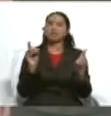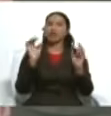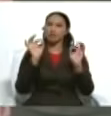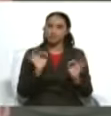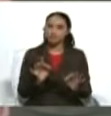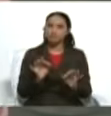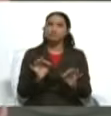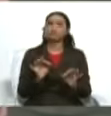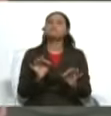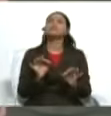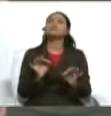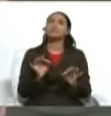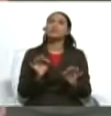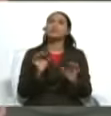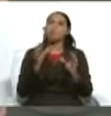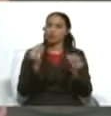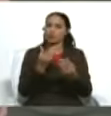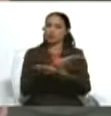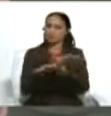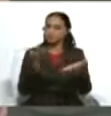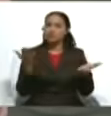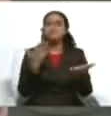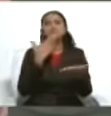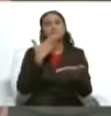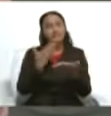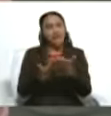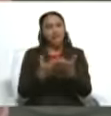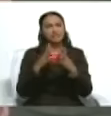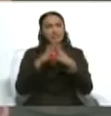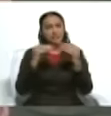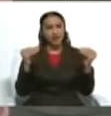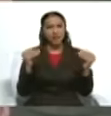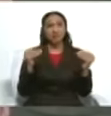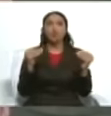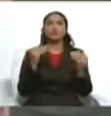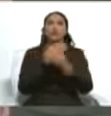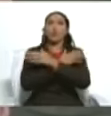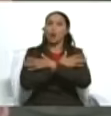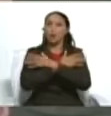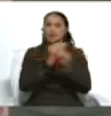que bueno, queridos compañeros, hermanos, feliz fin de semana para todos. Un abrazo, que